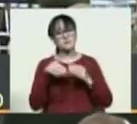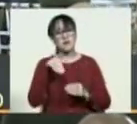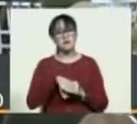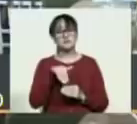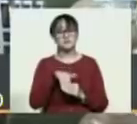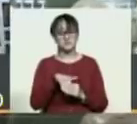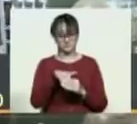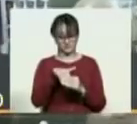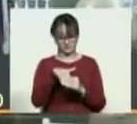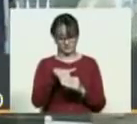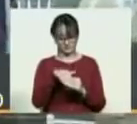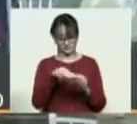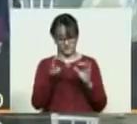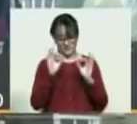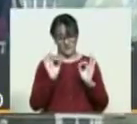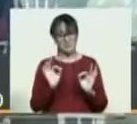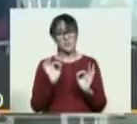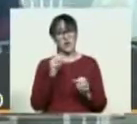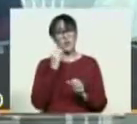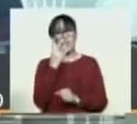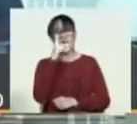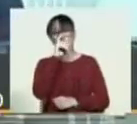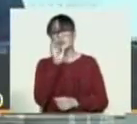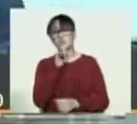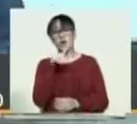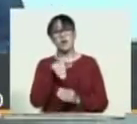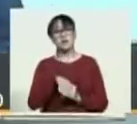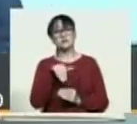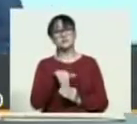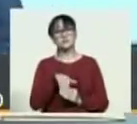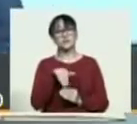queda. Luego vamos a pasar 4 años sin elecciones.